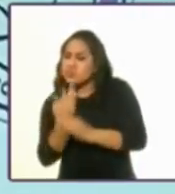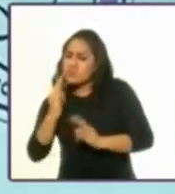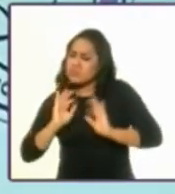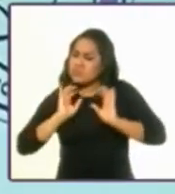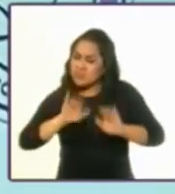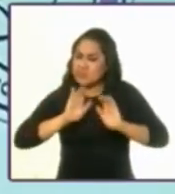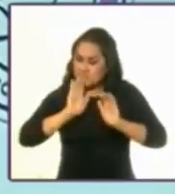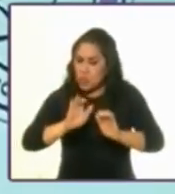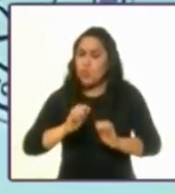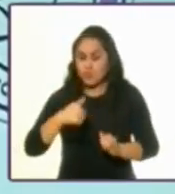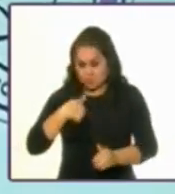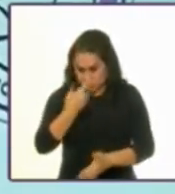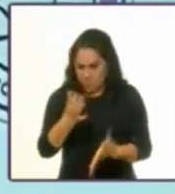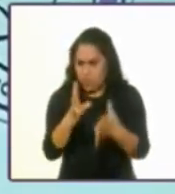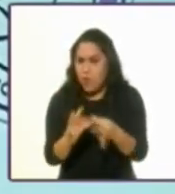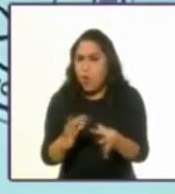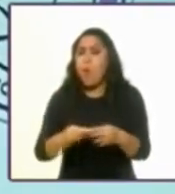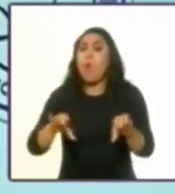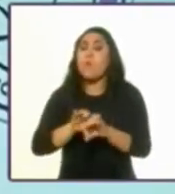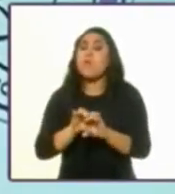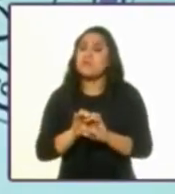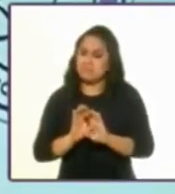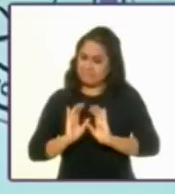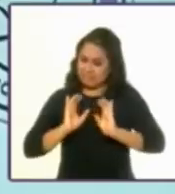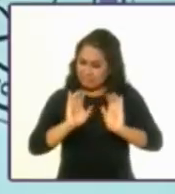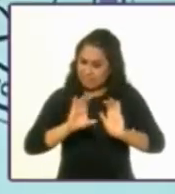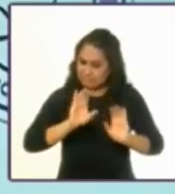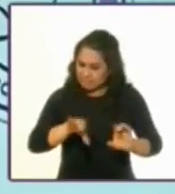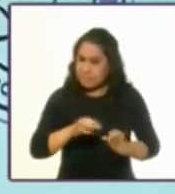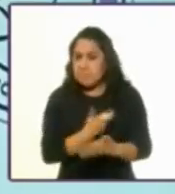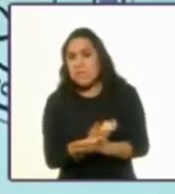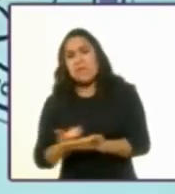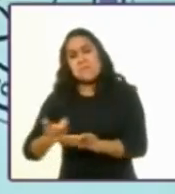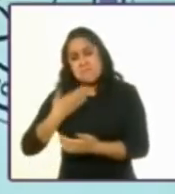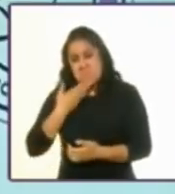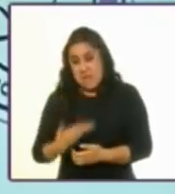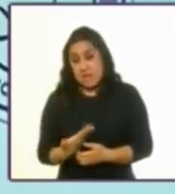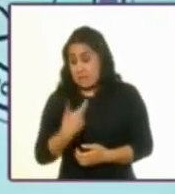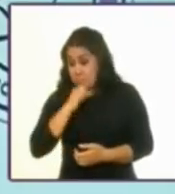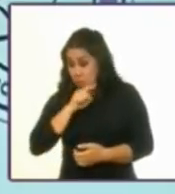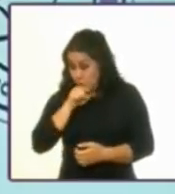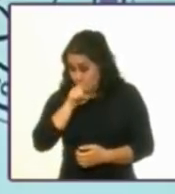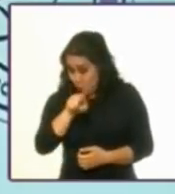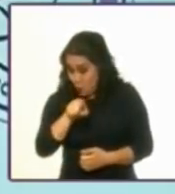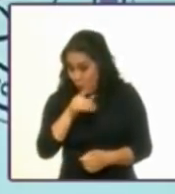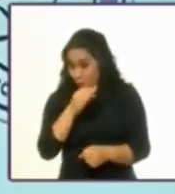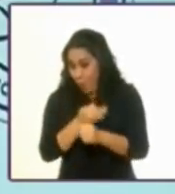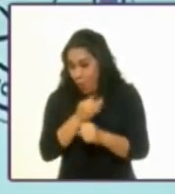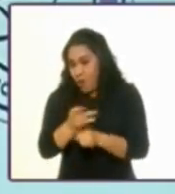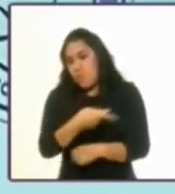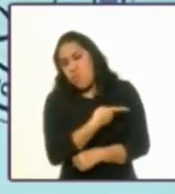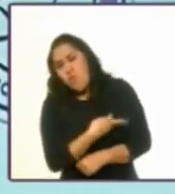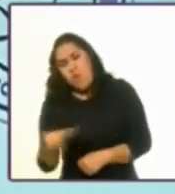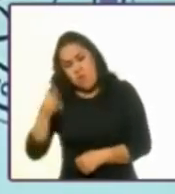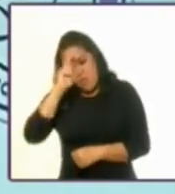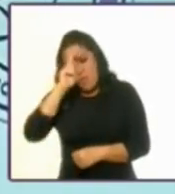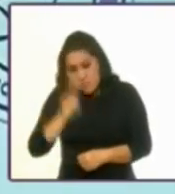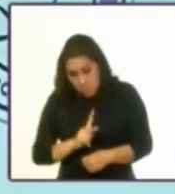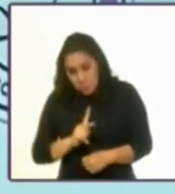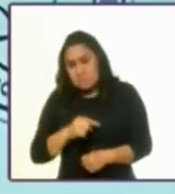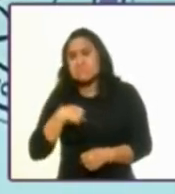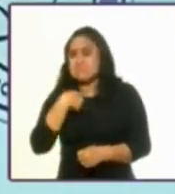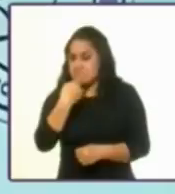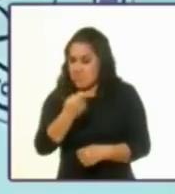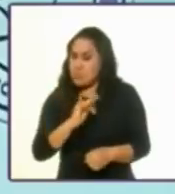hoy explicaré como empleos bien pagados y finalmente tú que estás en pobreza extrema tendrás